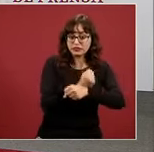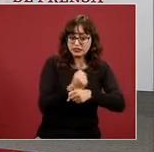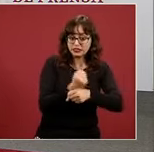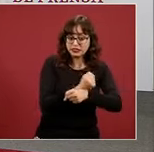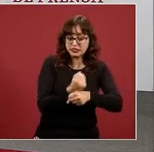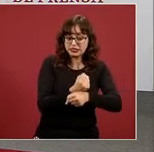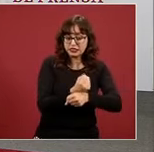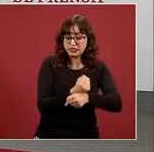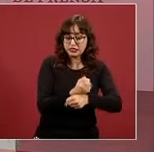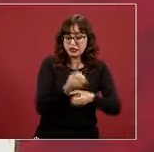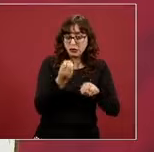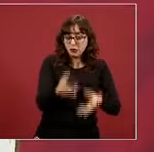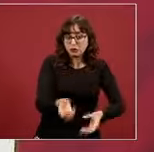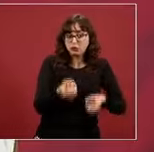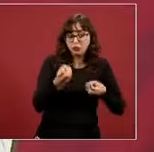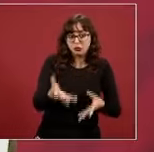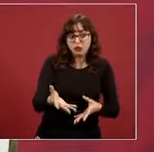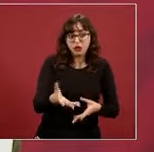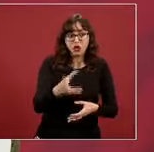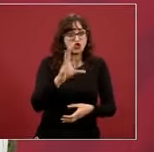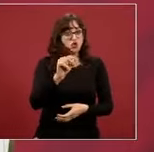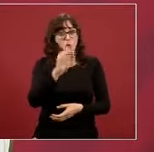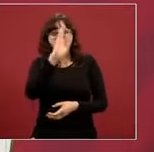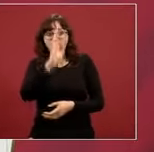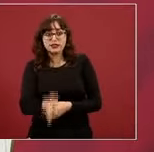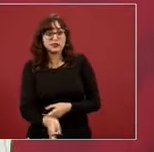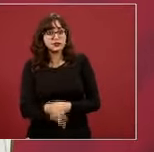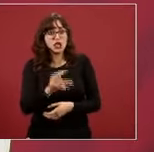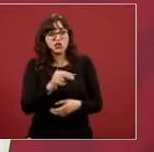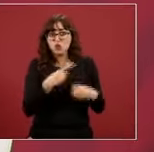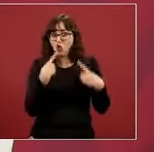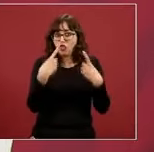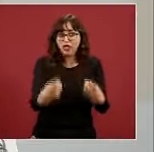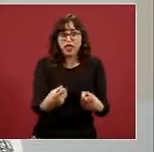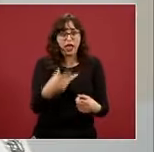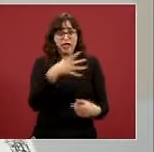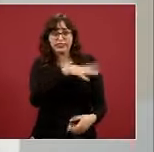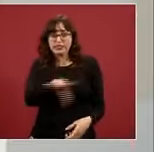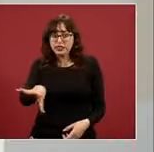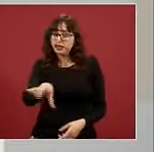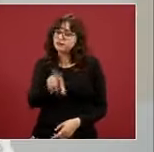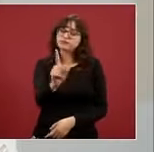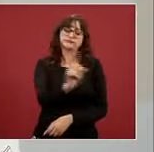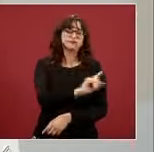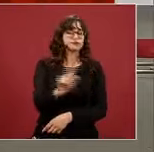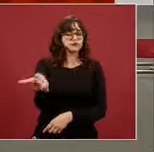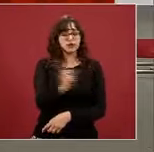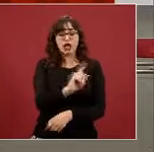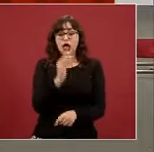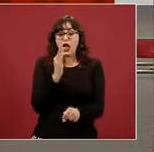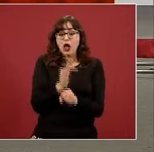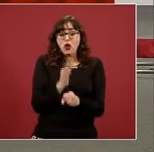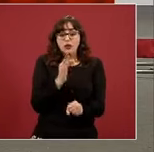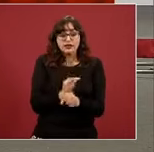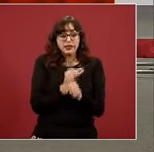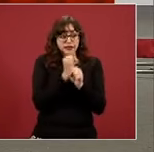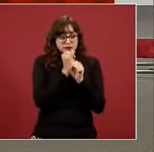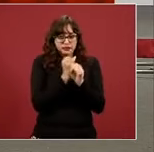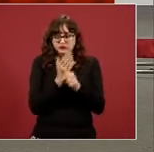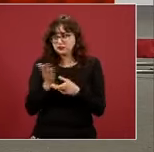se estuviera negando, y no es así. Es un protocolo, insisto, que pues los investigadores lo saben mucho